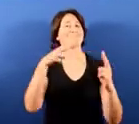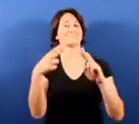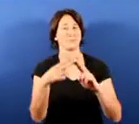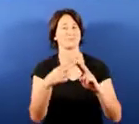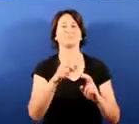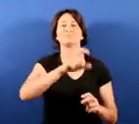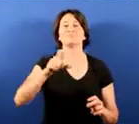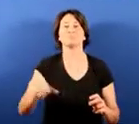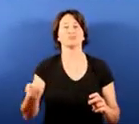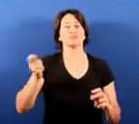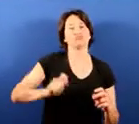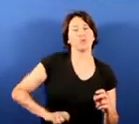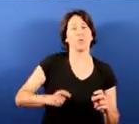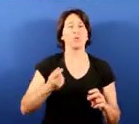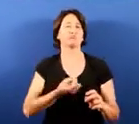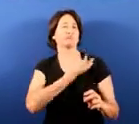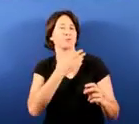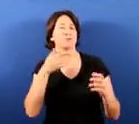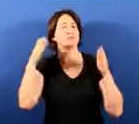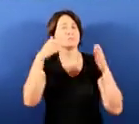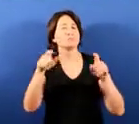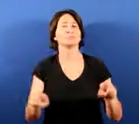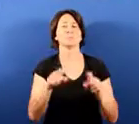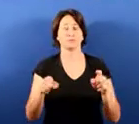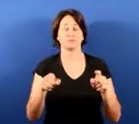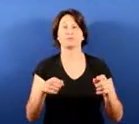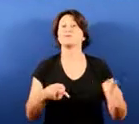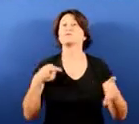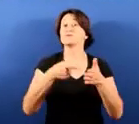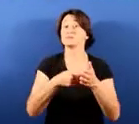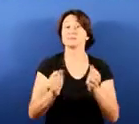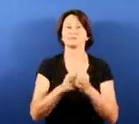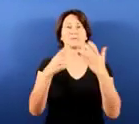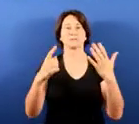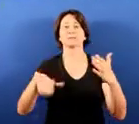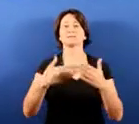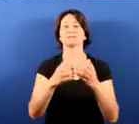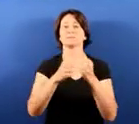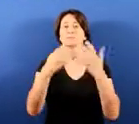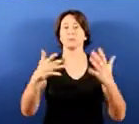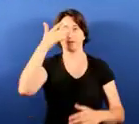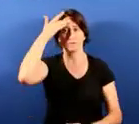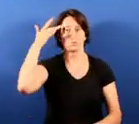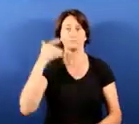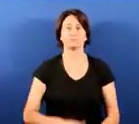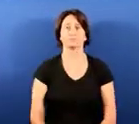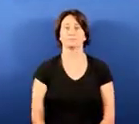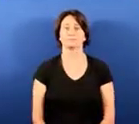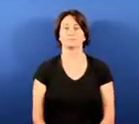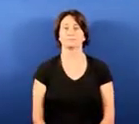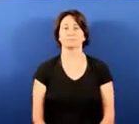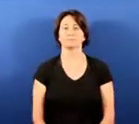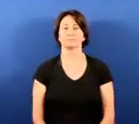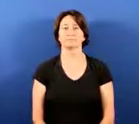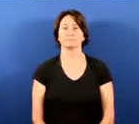encuentro en el que, además de los aficionados a la programación, a los juegos online y a las descargas, se dan cita también las empresas